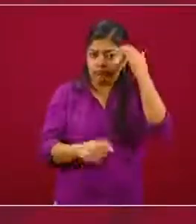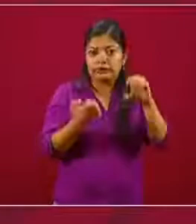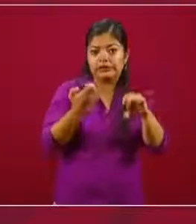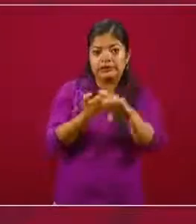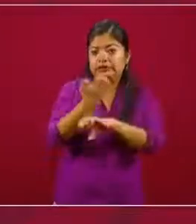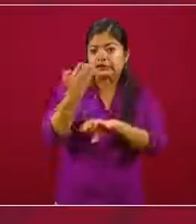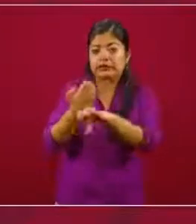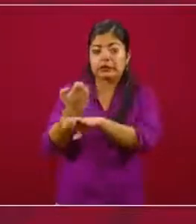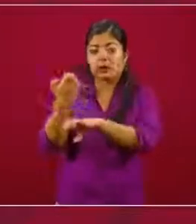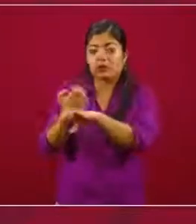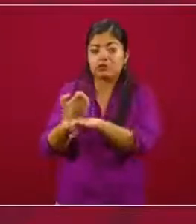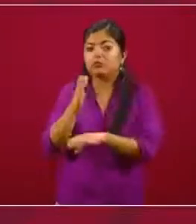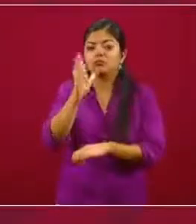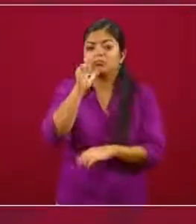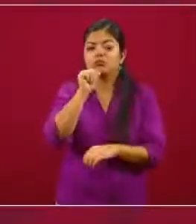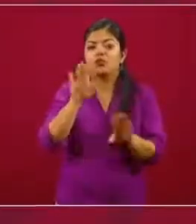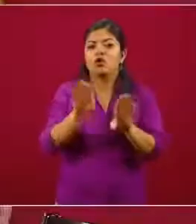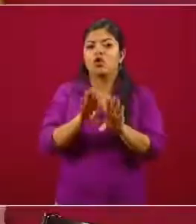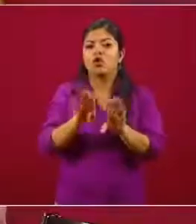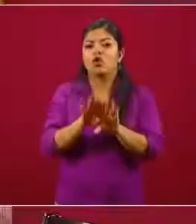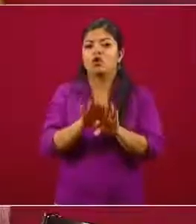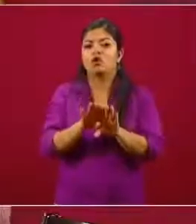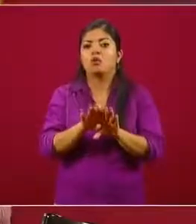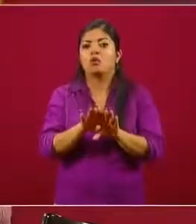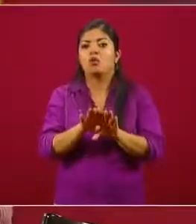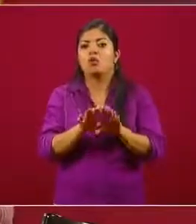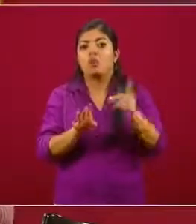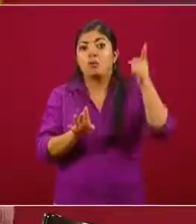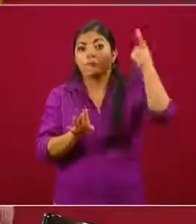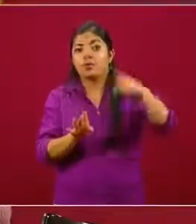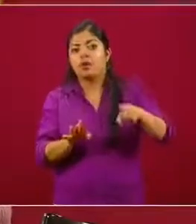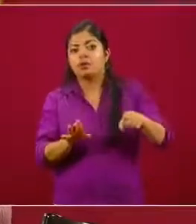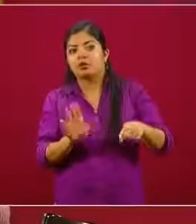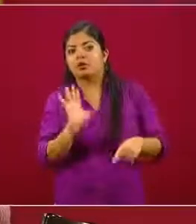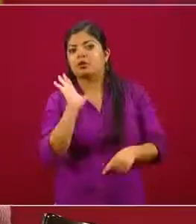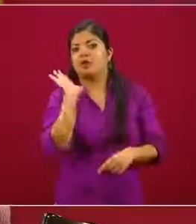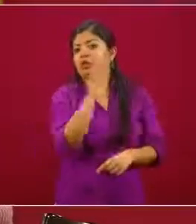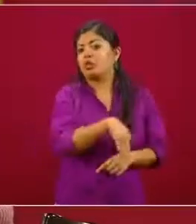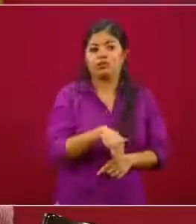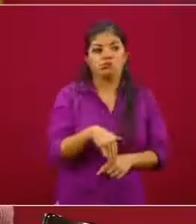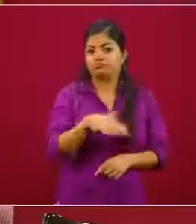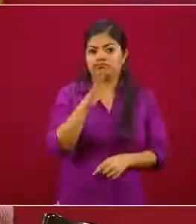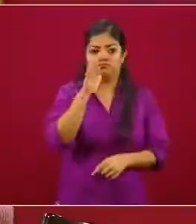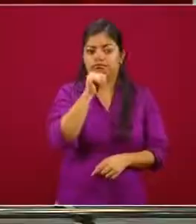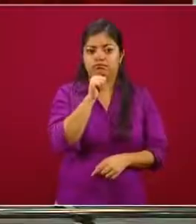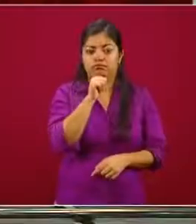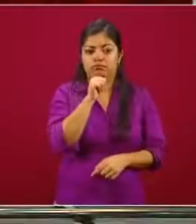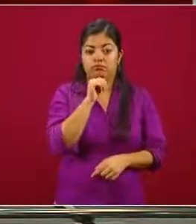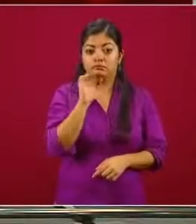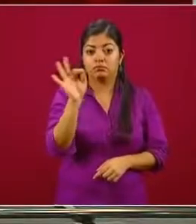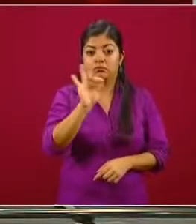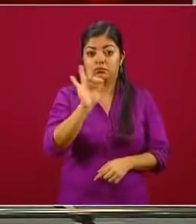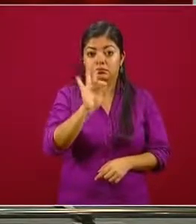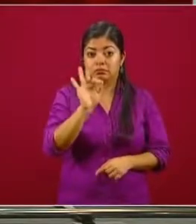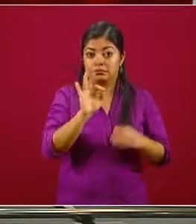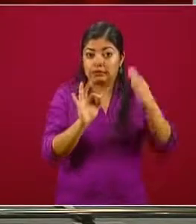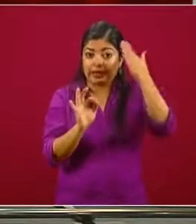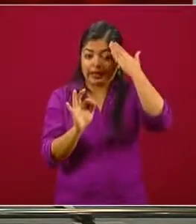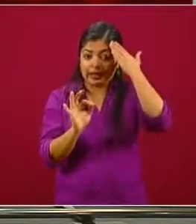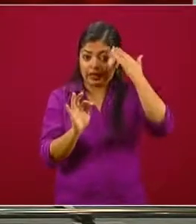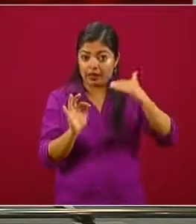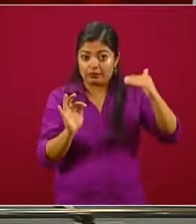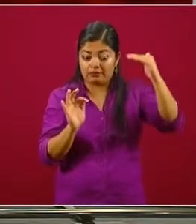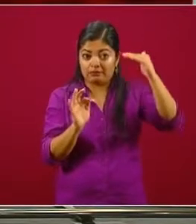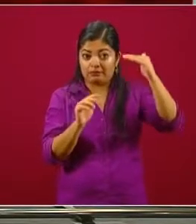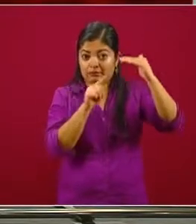pueden hacer algo que contravenga esas disposiciones generales. Si esas disposiciones generales son, como va a